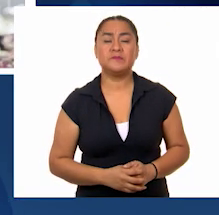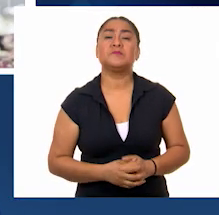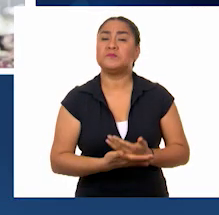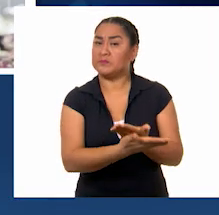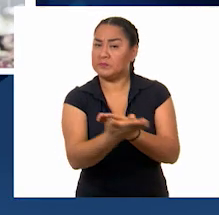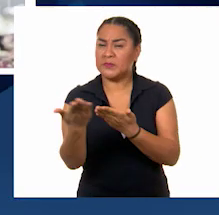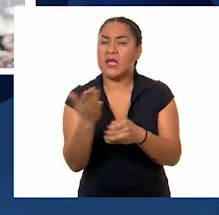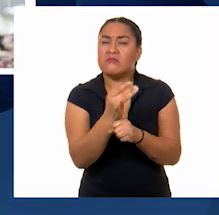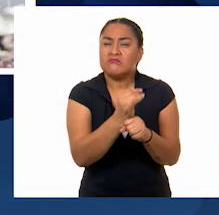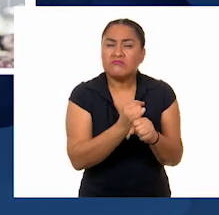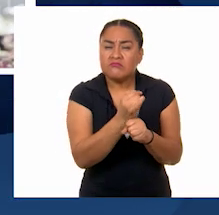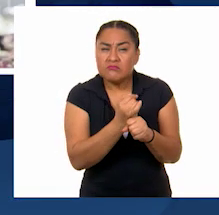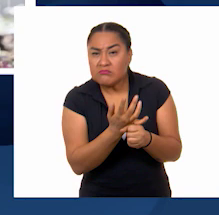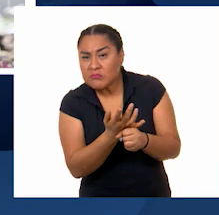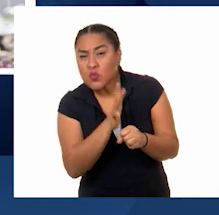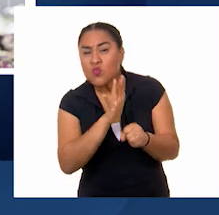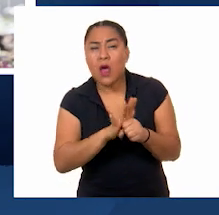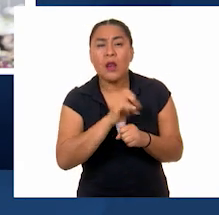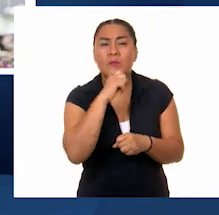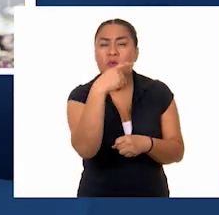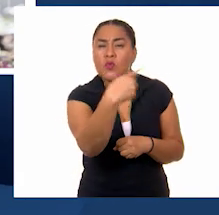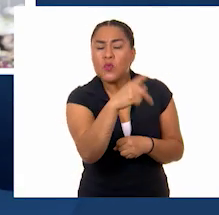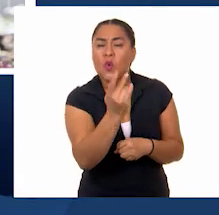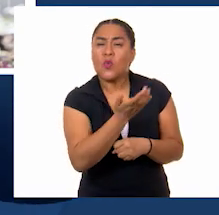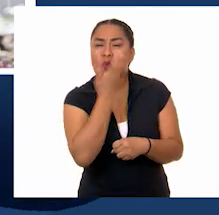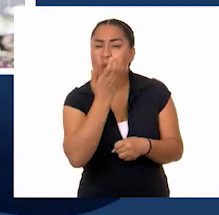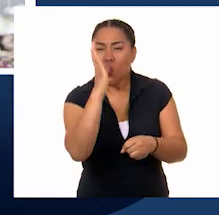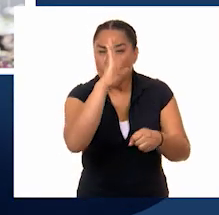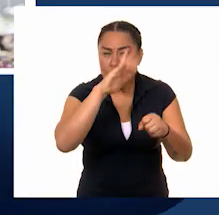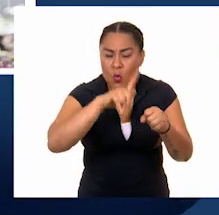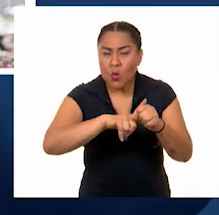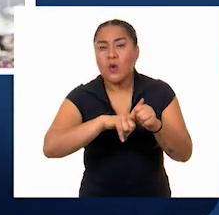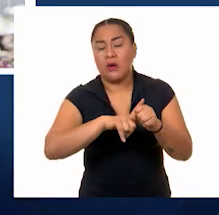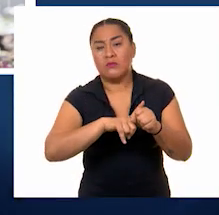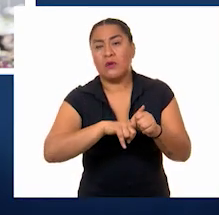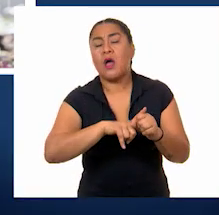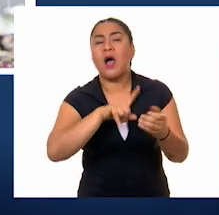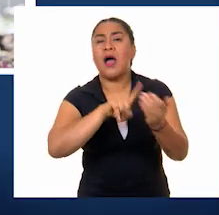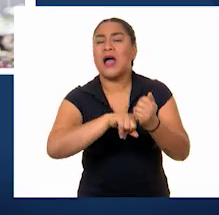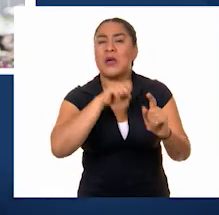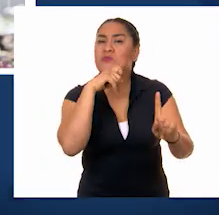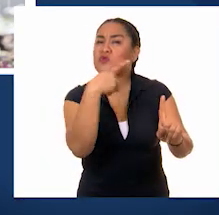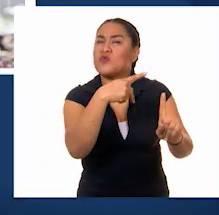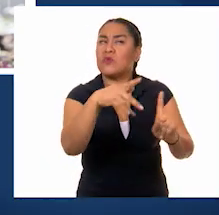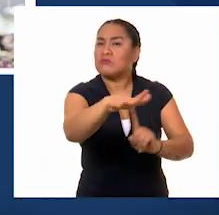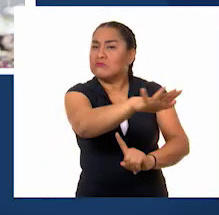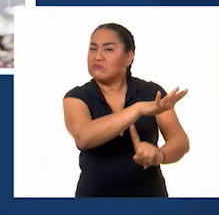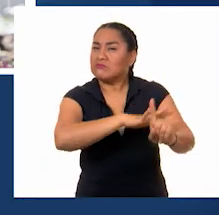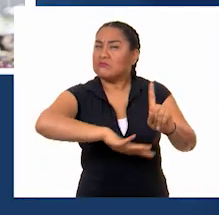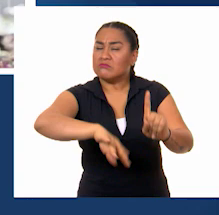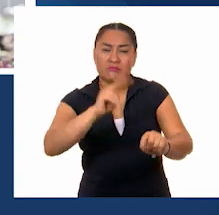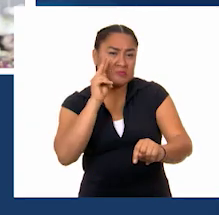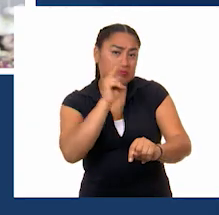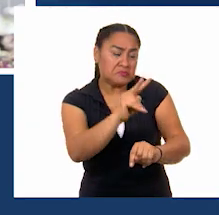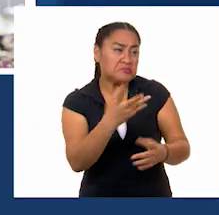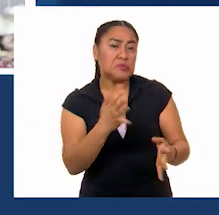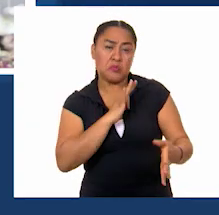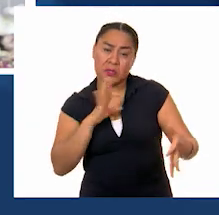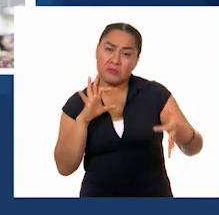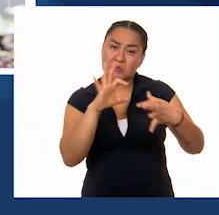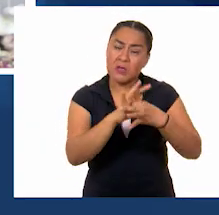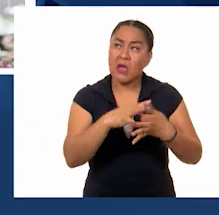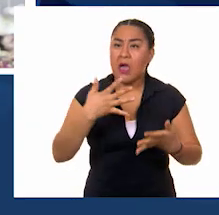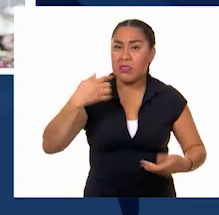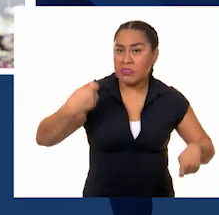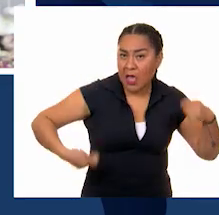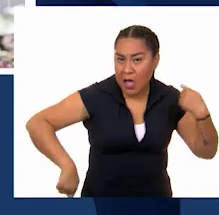Investiguen sobre una práctica cultural que integre elementos de su cosmovisión. Puede ser una danza, un